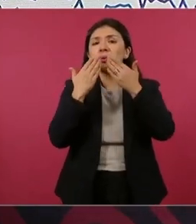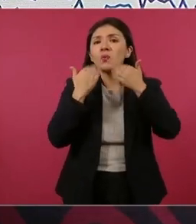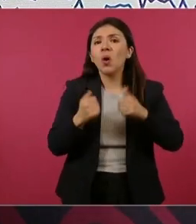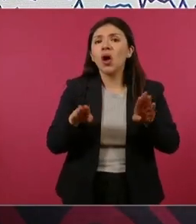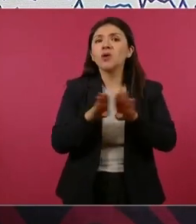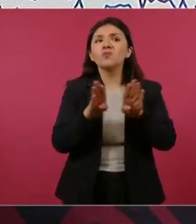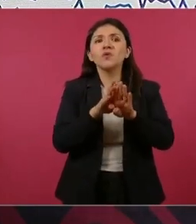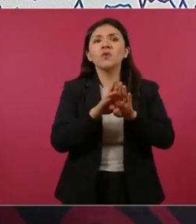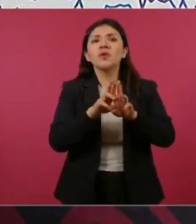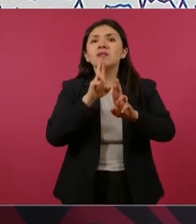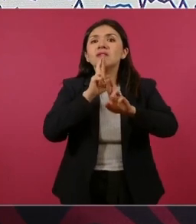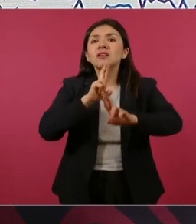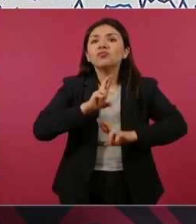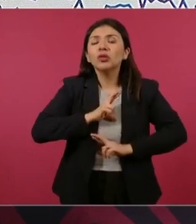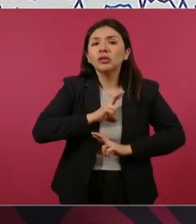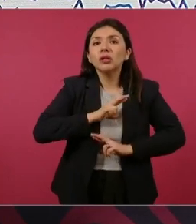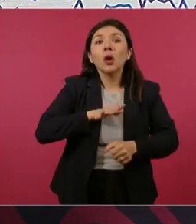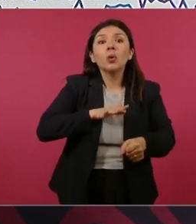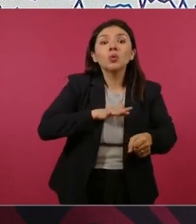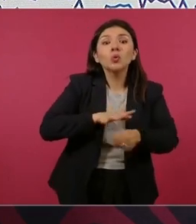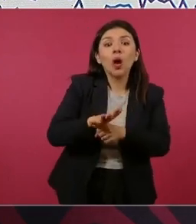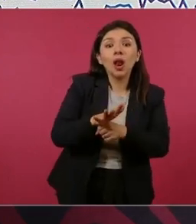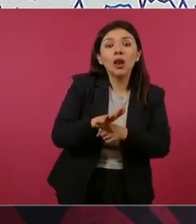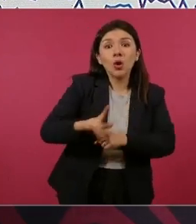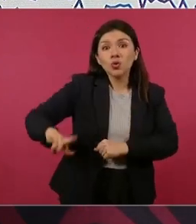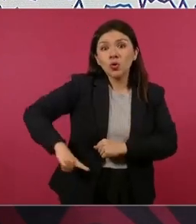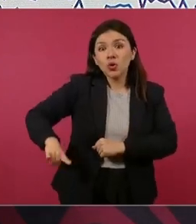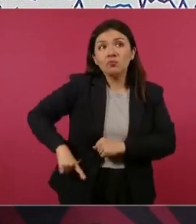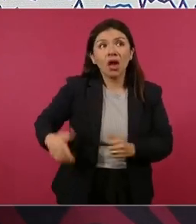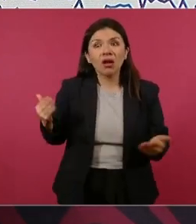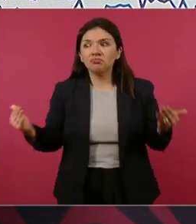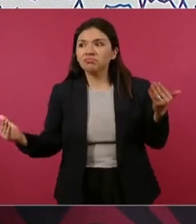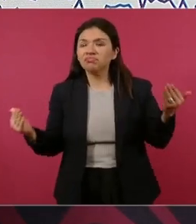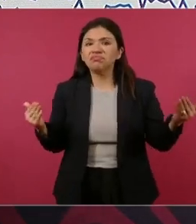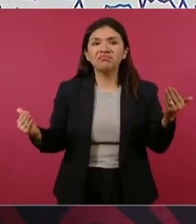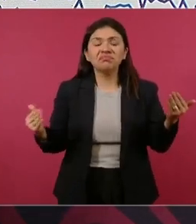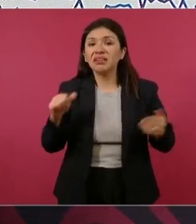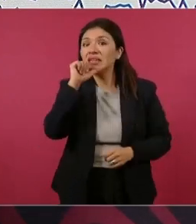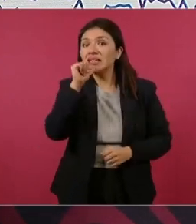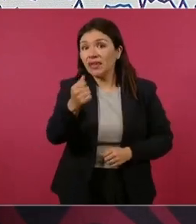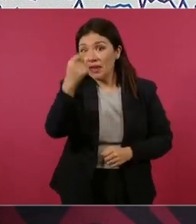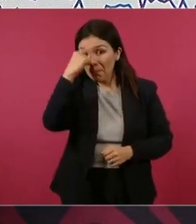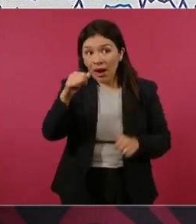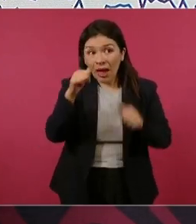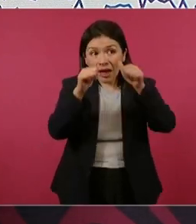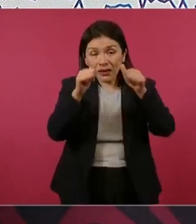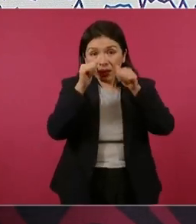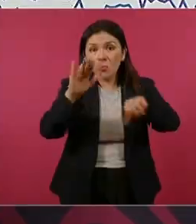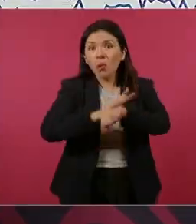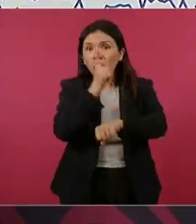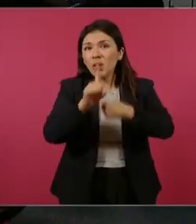de ninguno de los dos gobiernos para atender las causas,